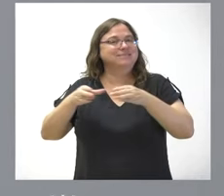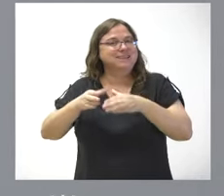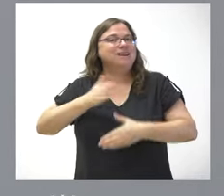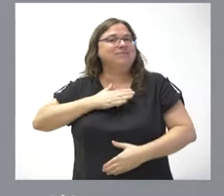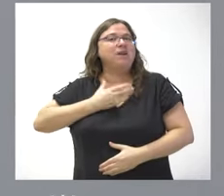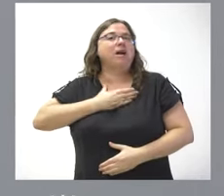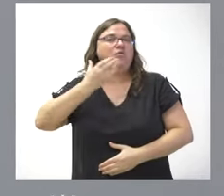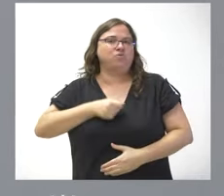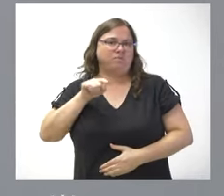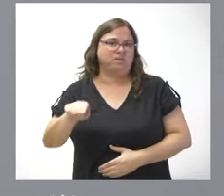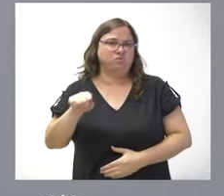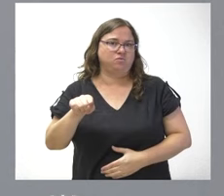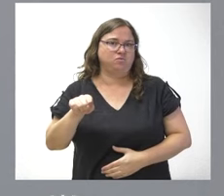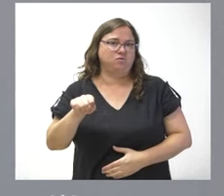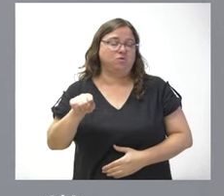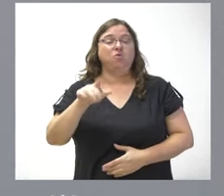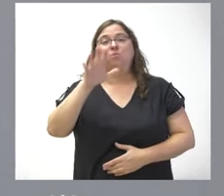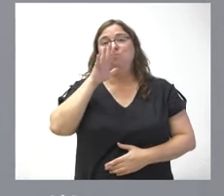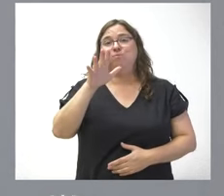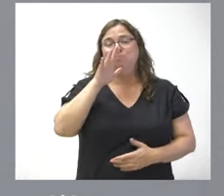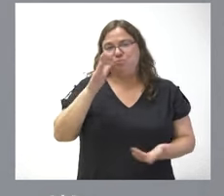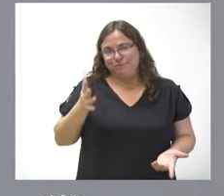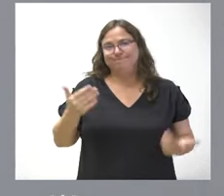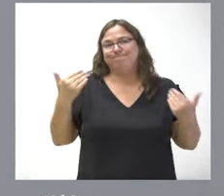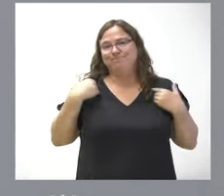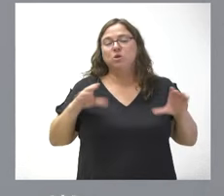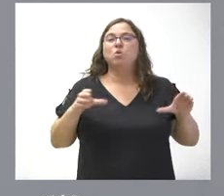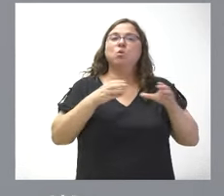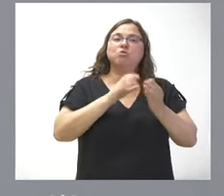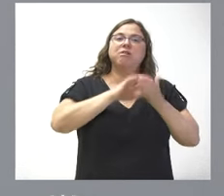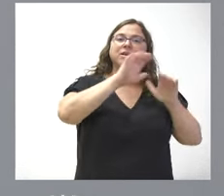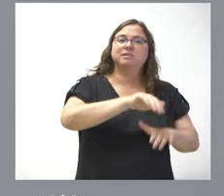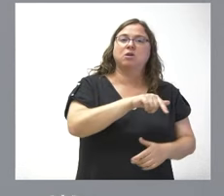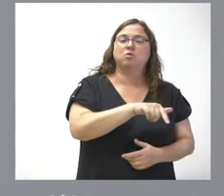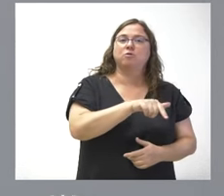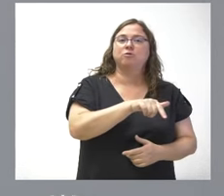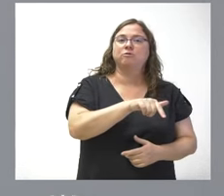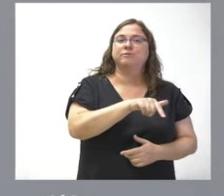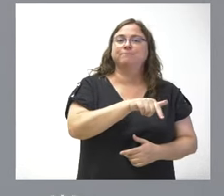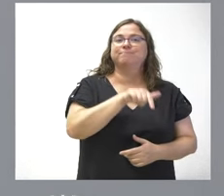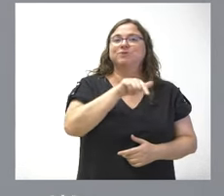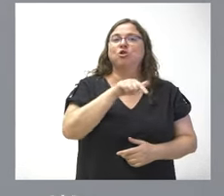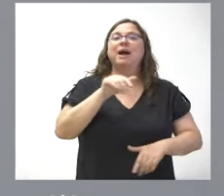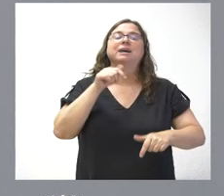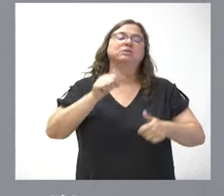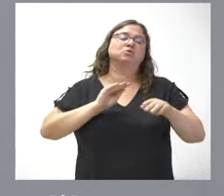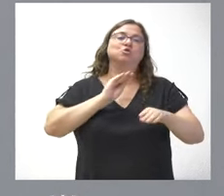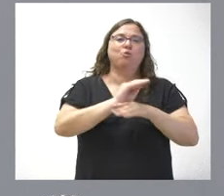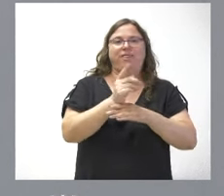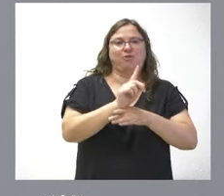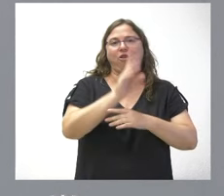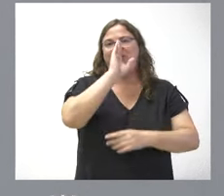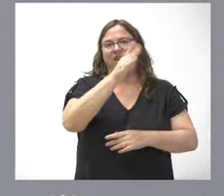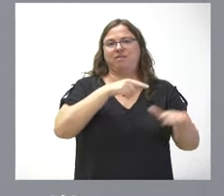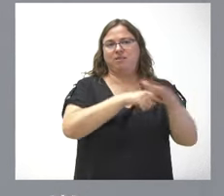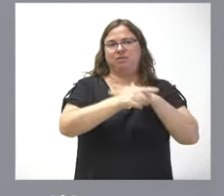de las corporaciones locales toda vez que lógicamente lo se corresponden a la junta de castella y león eh No son objeto de subvención sino de gestión directa